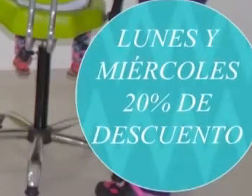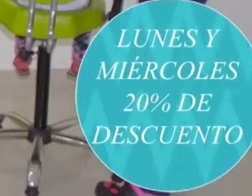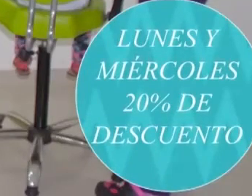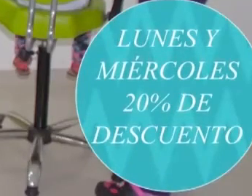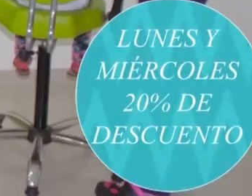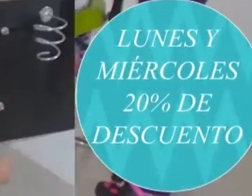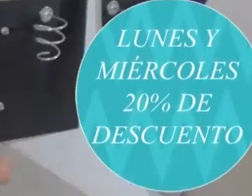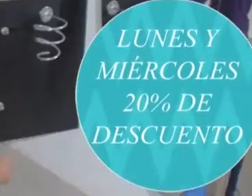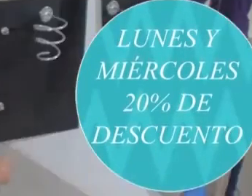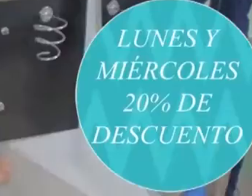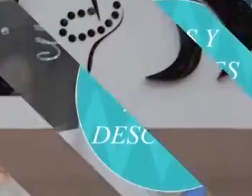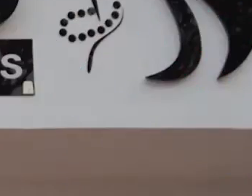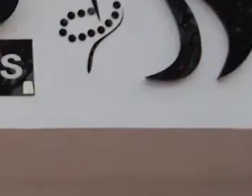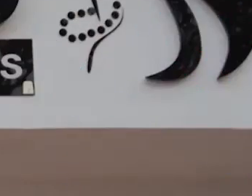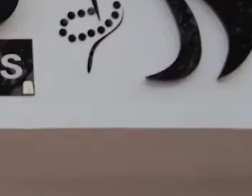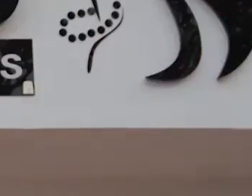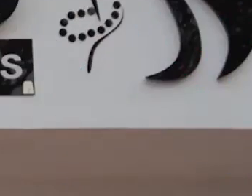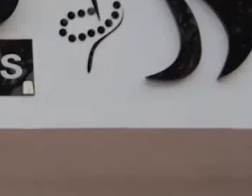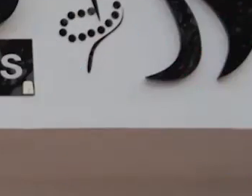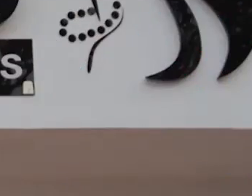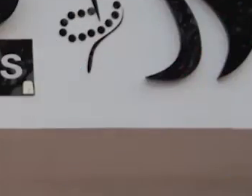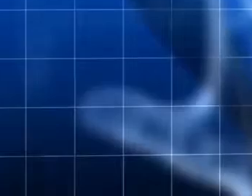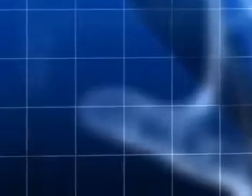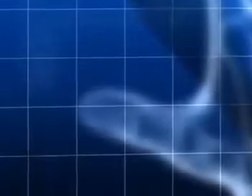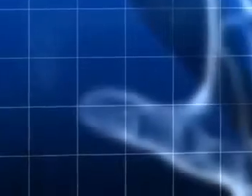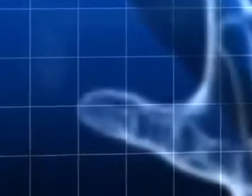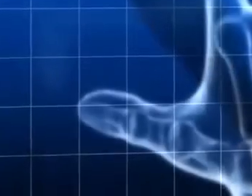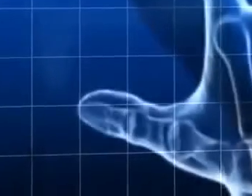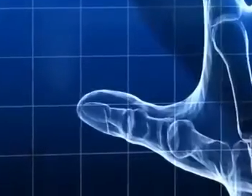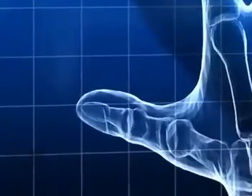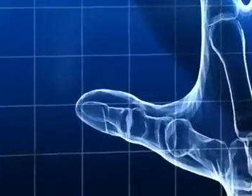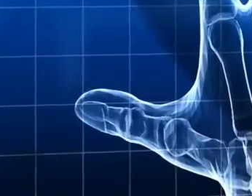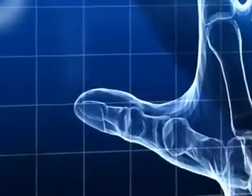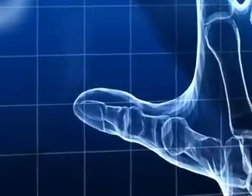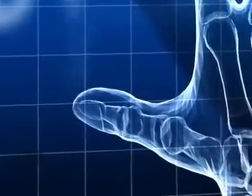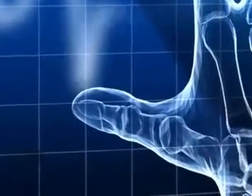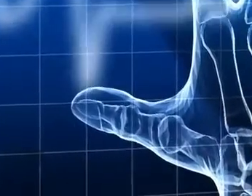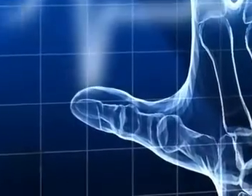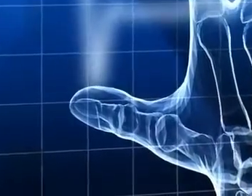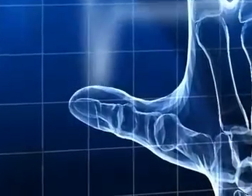descuento. Calle 61, número 1936, Barrio El Parnaso.